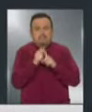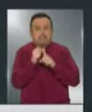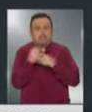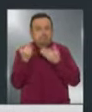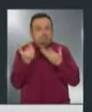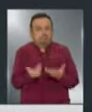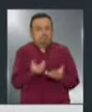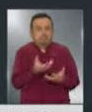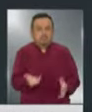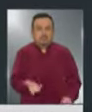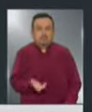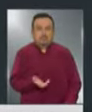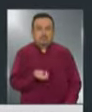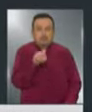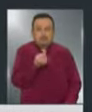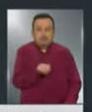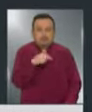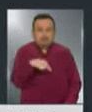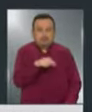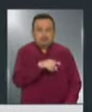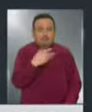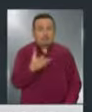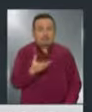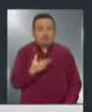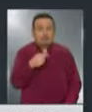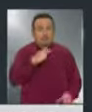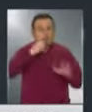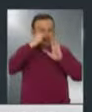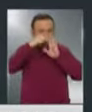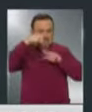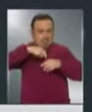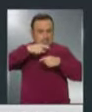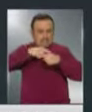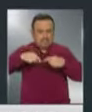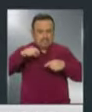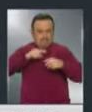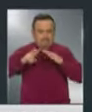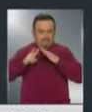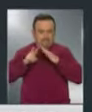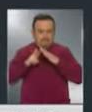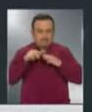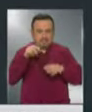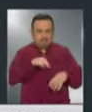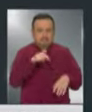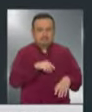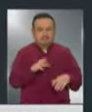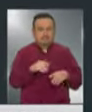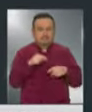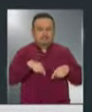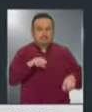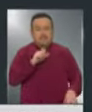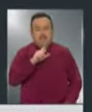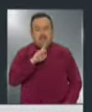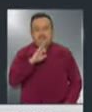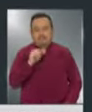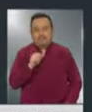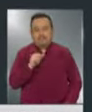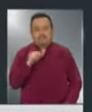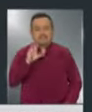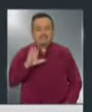Pasemos a escuchar precisamente un ambiente de estos videos captados esta semana por los vecinos de ahí del condominio El Alba 5 de